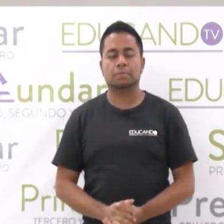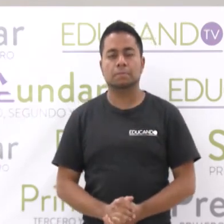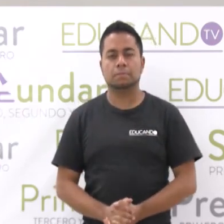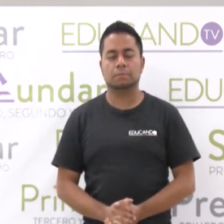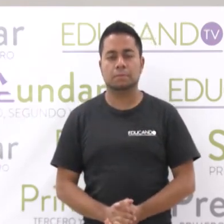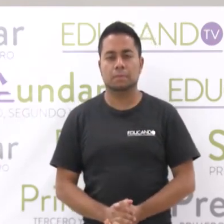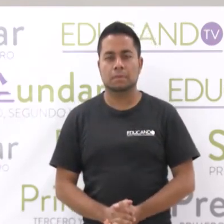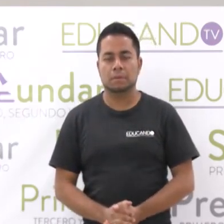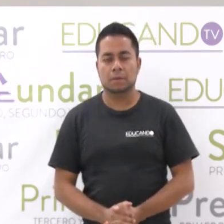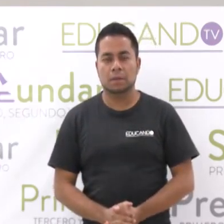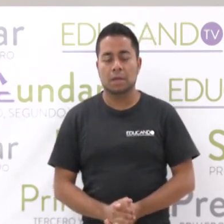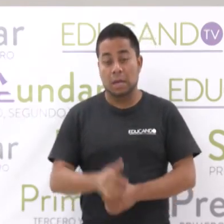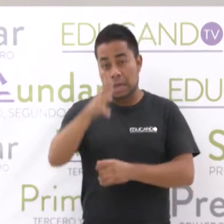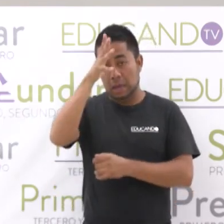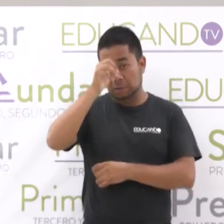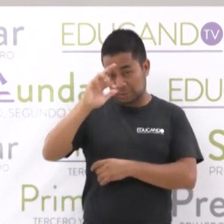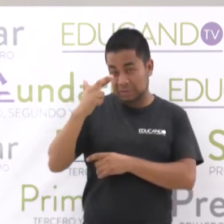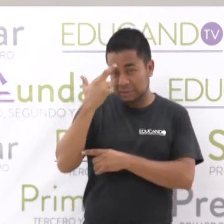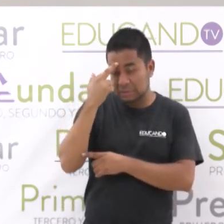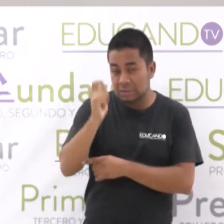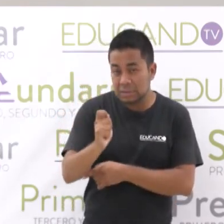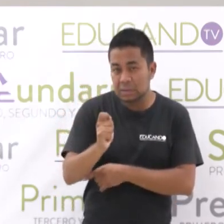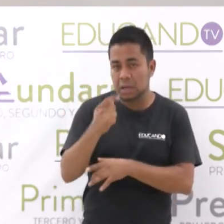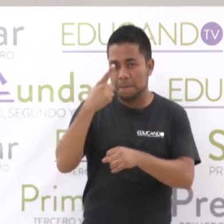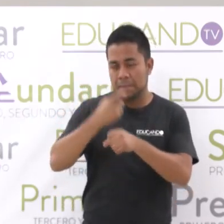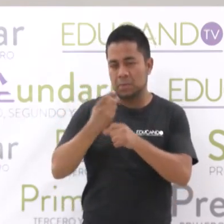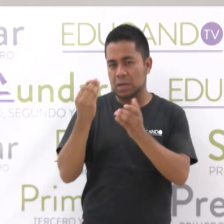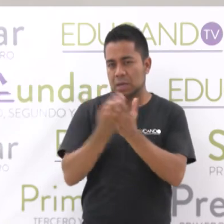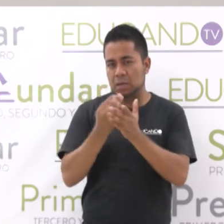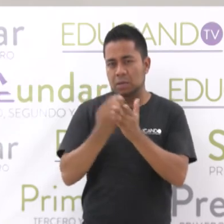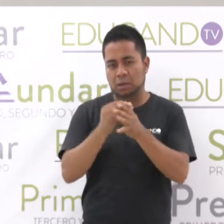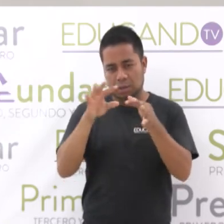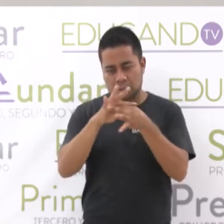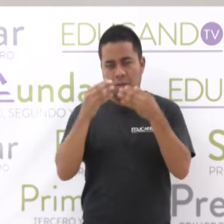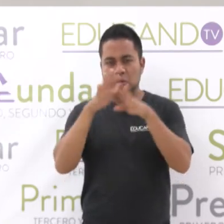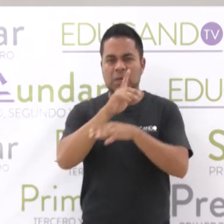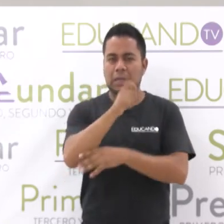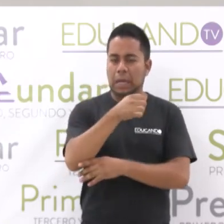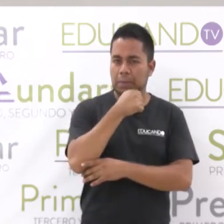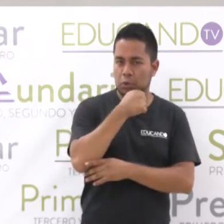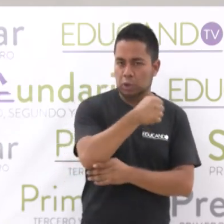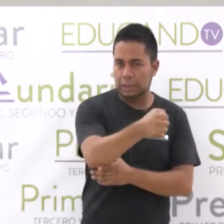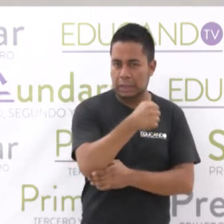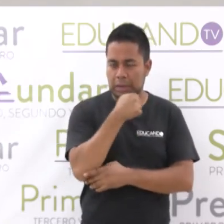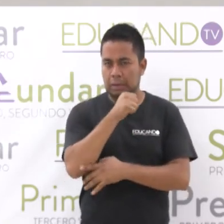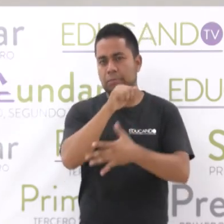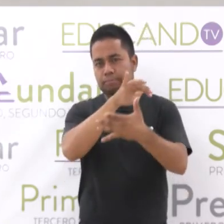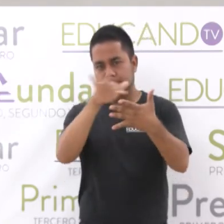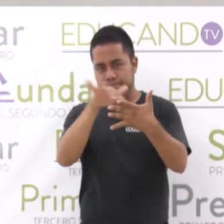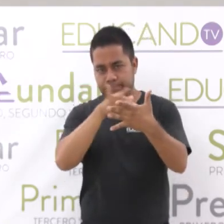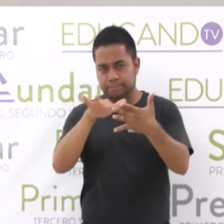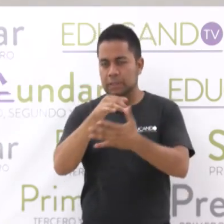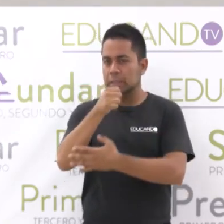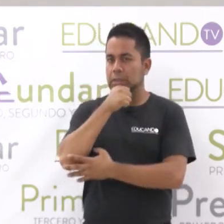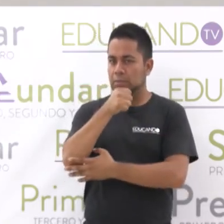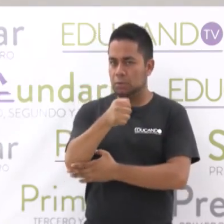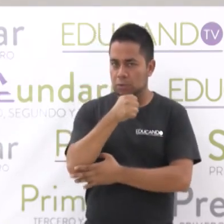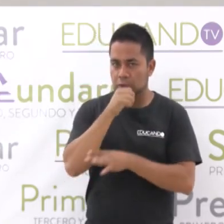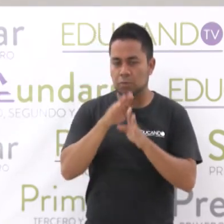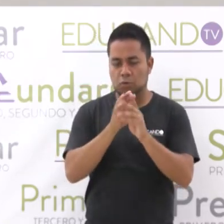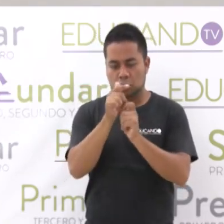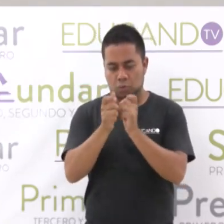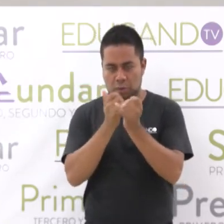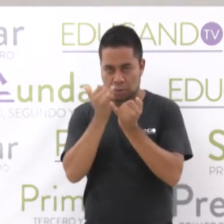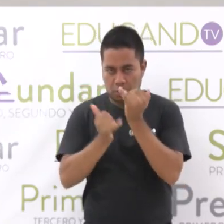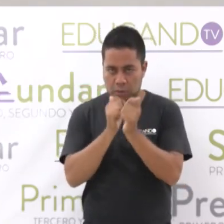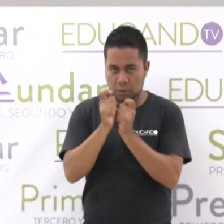sesión, recuerdan que vimos entonces todo acerca del reportaje, que leímos el reportaje de los videojuegos